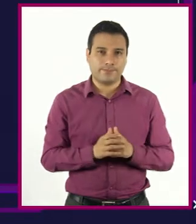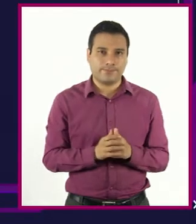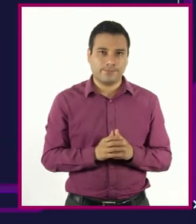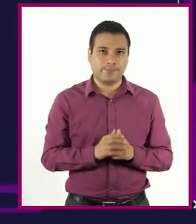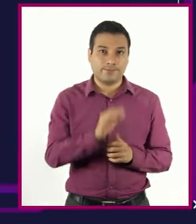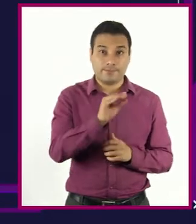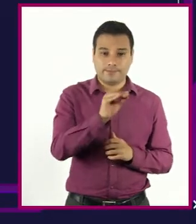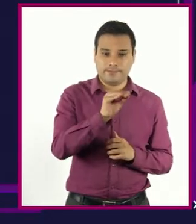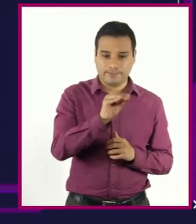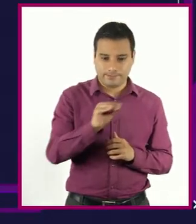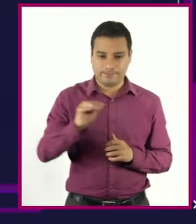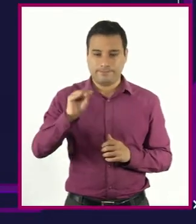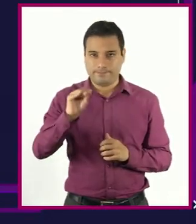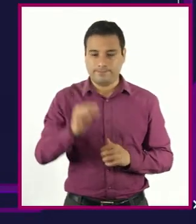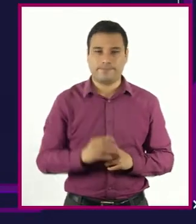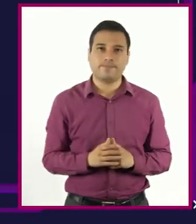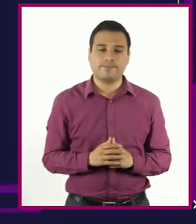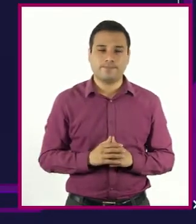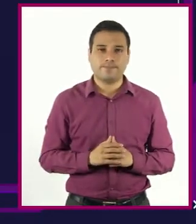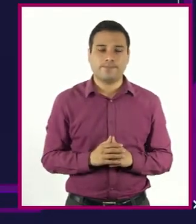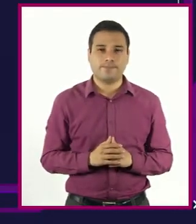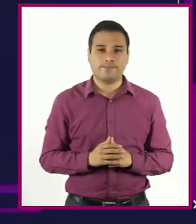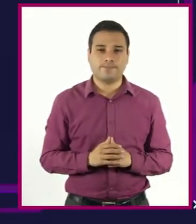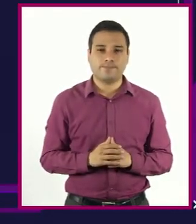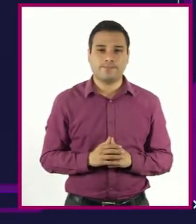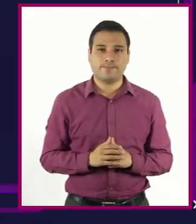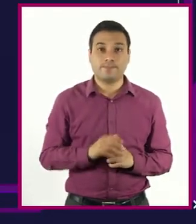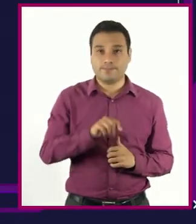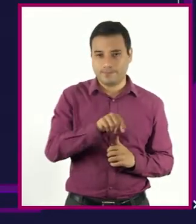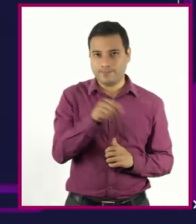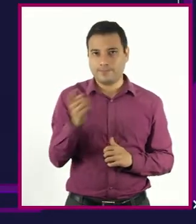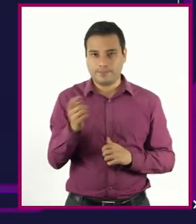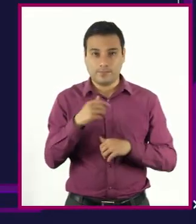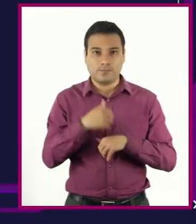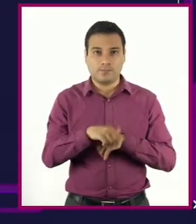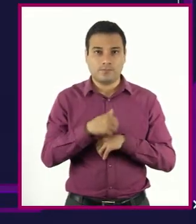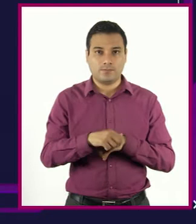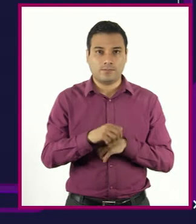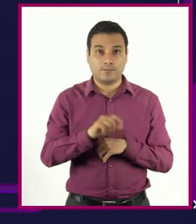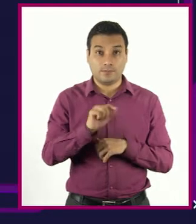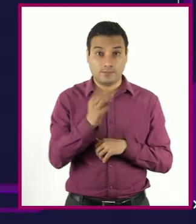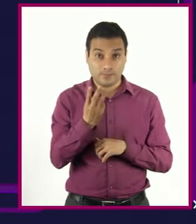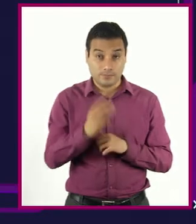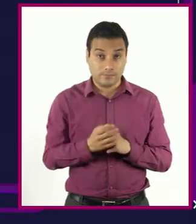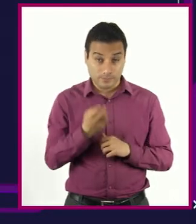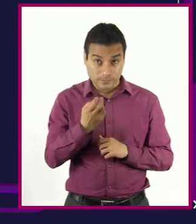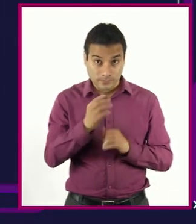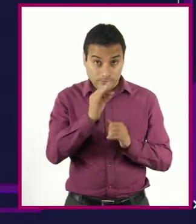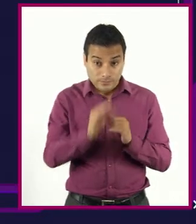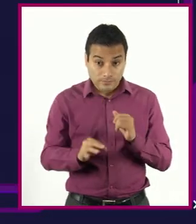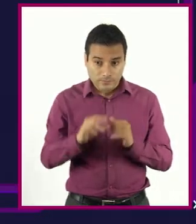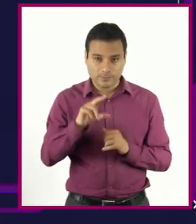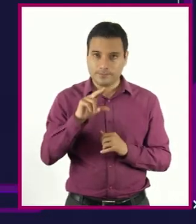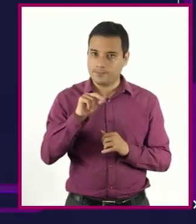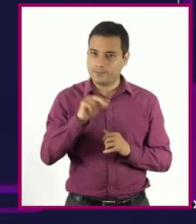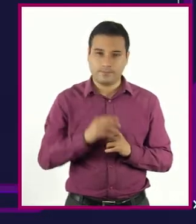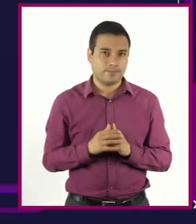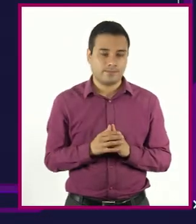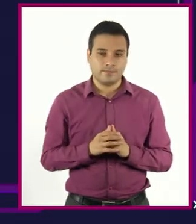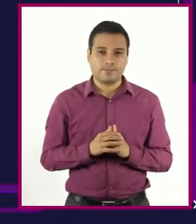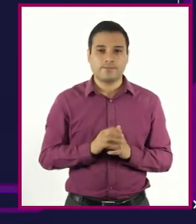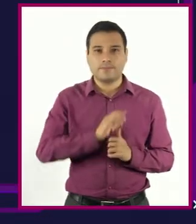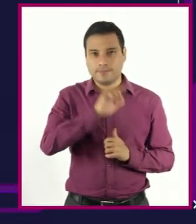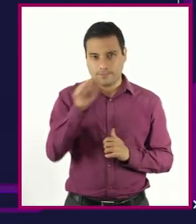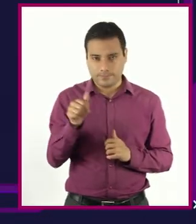se pasa al siguiente número. ¿Pero este es el último número? No. Ahora, se compara